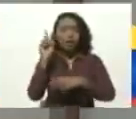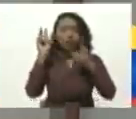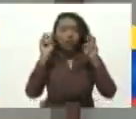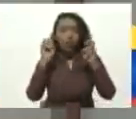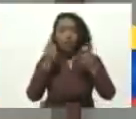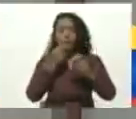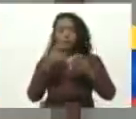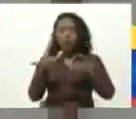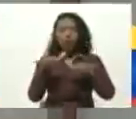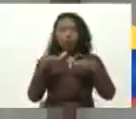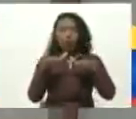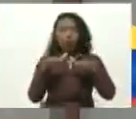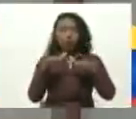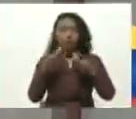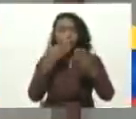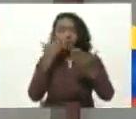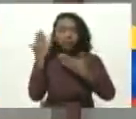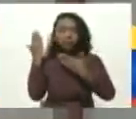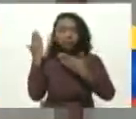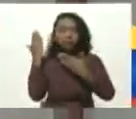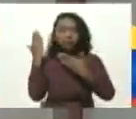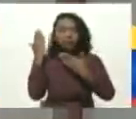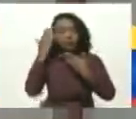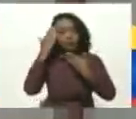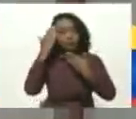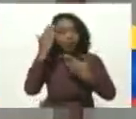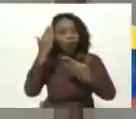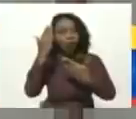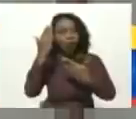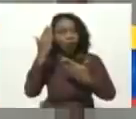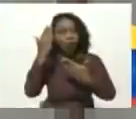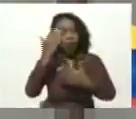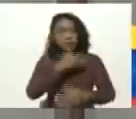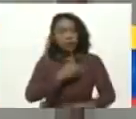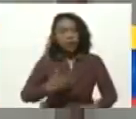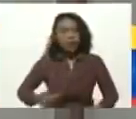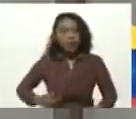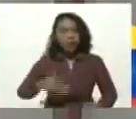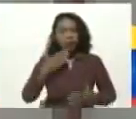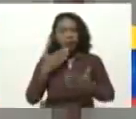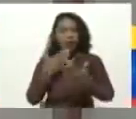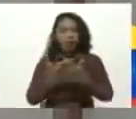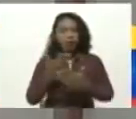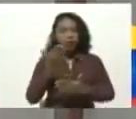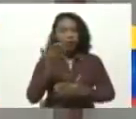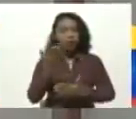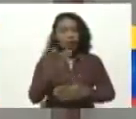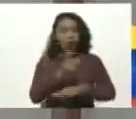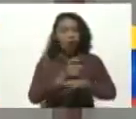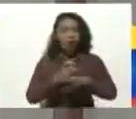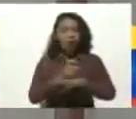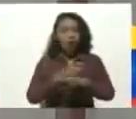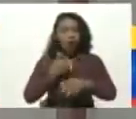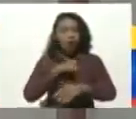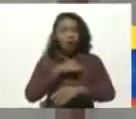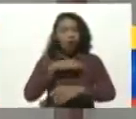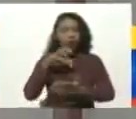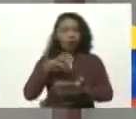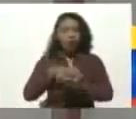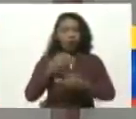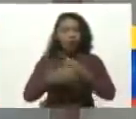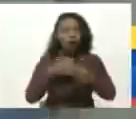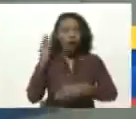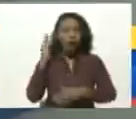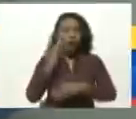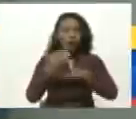y óptimos. Eliezer. Y un saludo, ciudadano presidente. Bueno, agradecerle a usted y al gobernador de nuestro estado por las acciones que se han